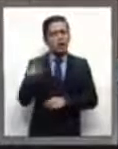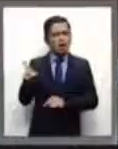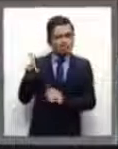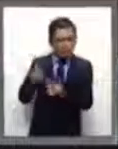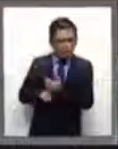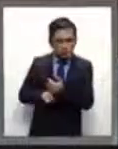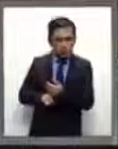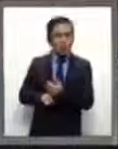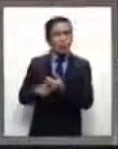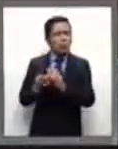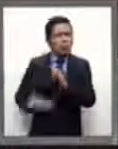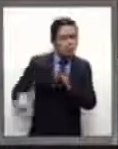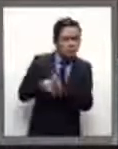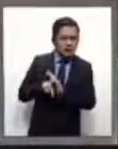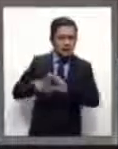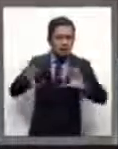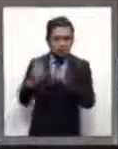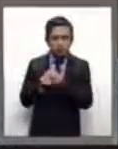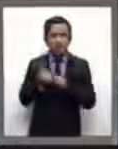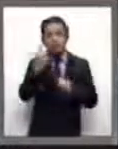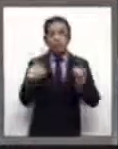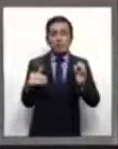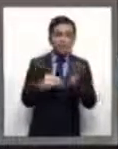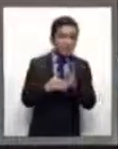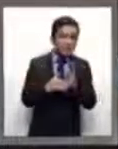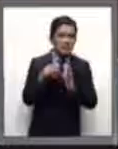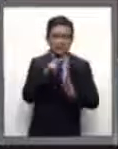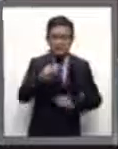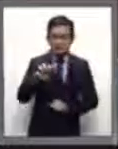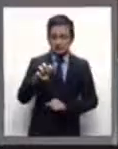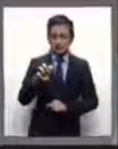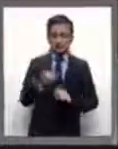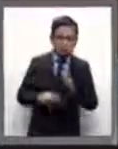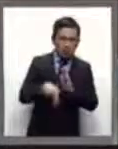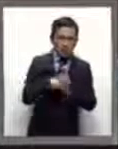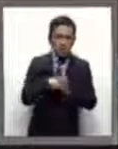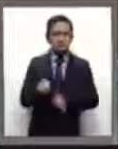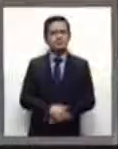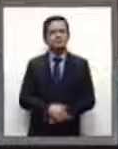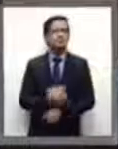1.300 plazas. 1.300 plazas que, con base a esa misma información,